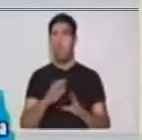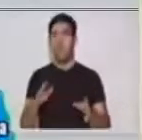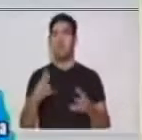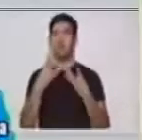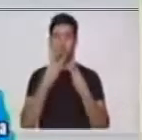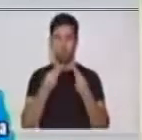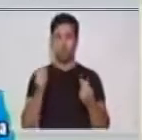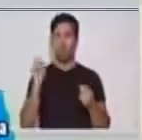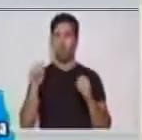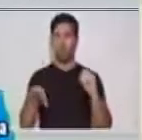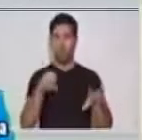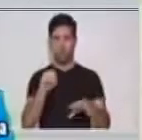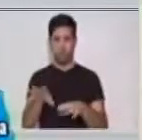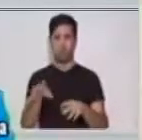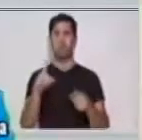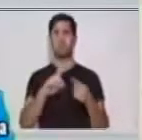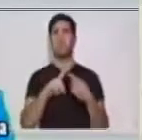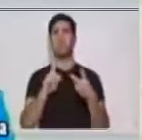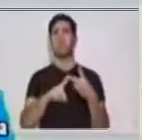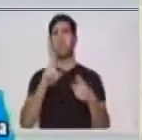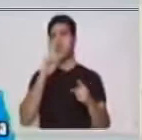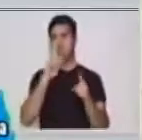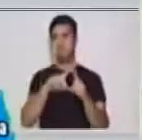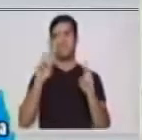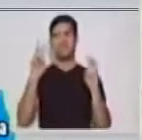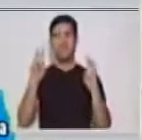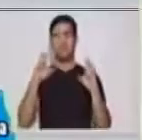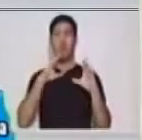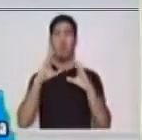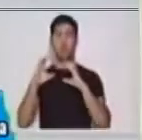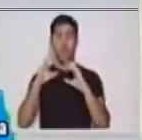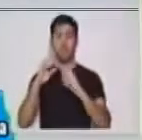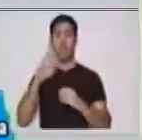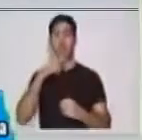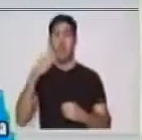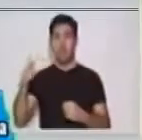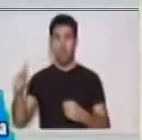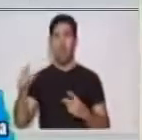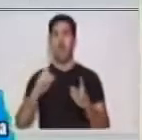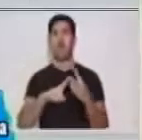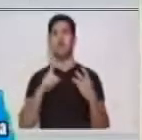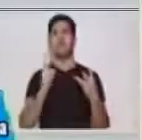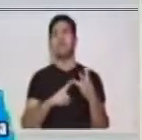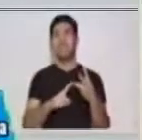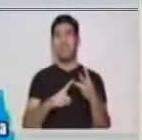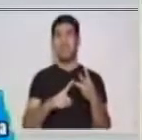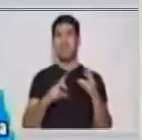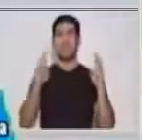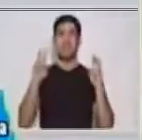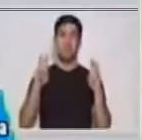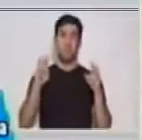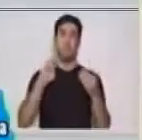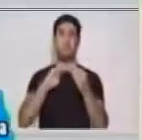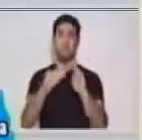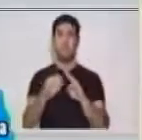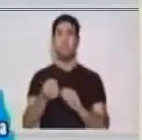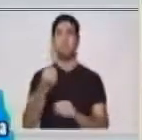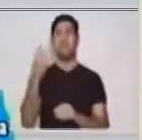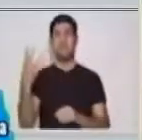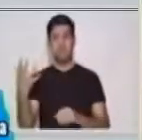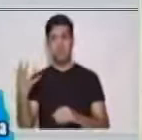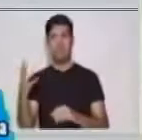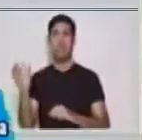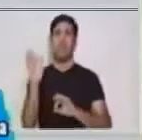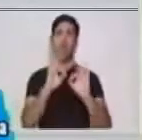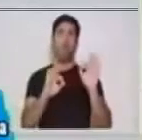contaminación, puede ser un tema también de comunicación y lenguaje, puede ser un tema de matemáticas, o puede